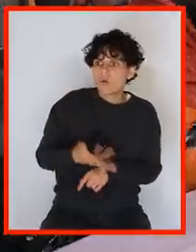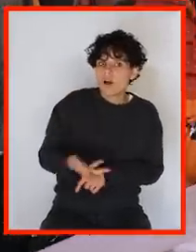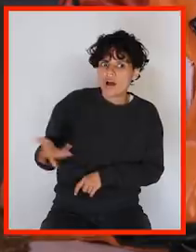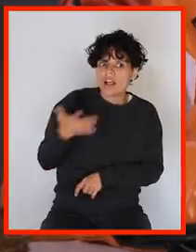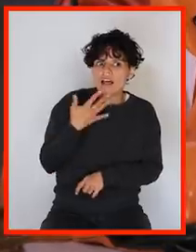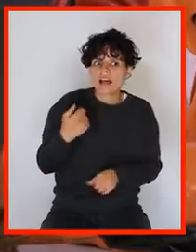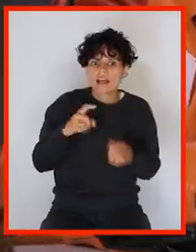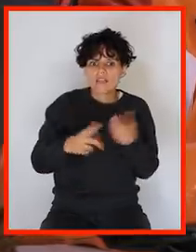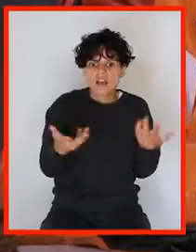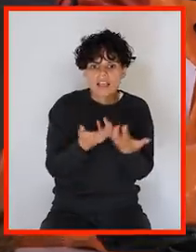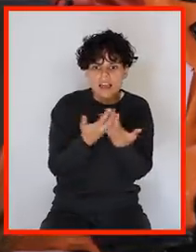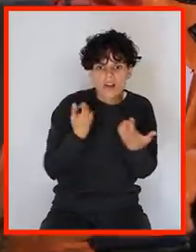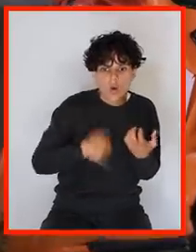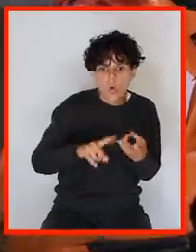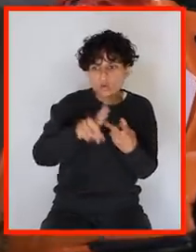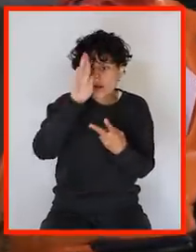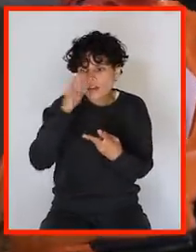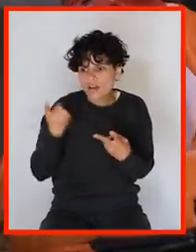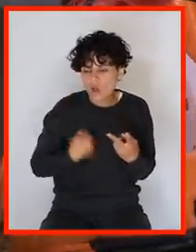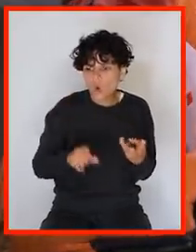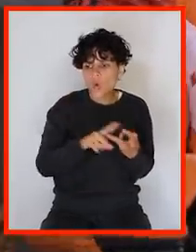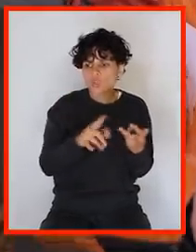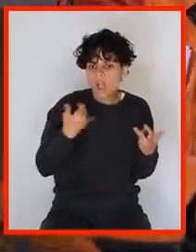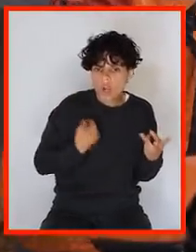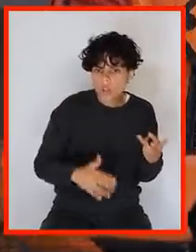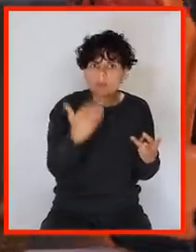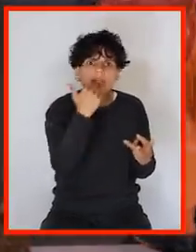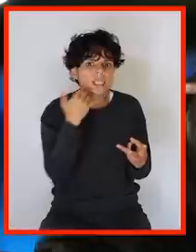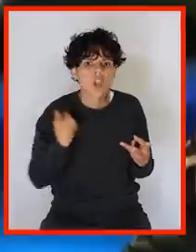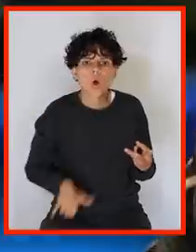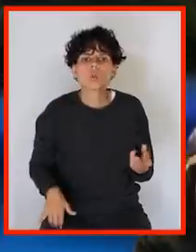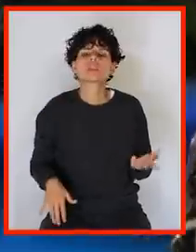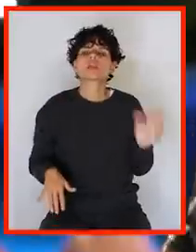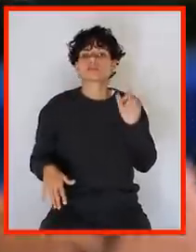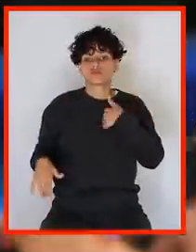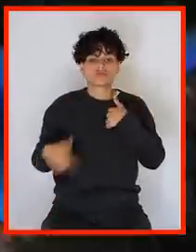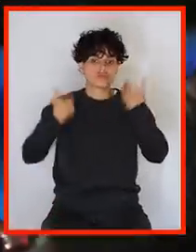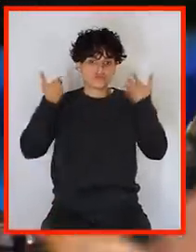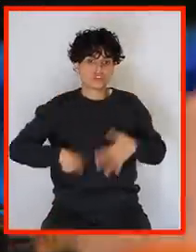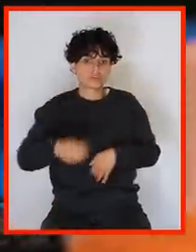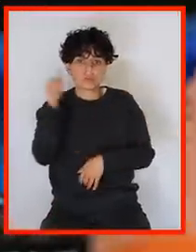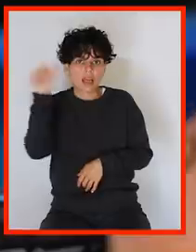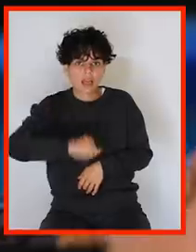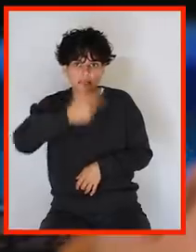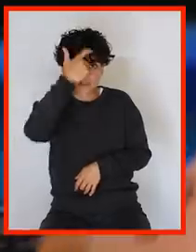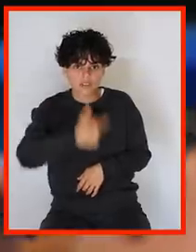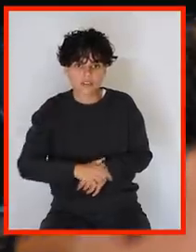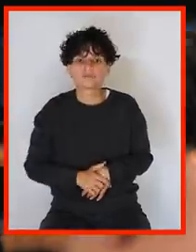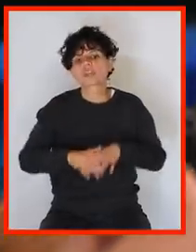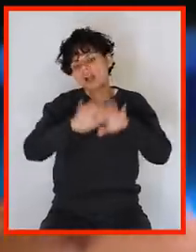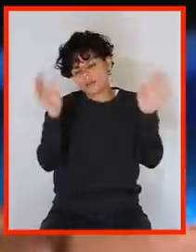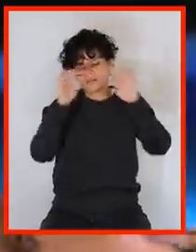Bueno, este weón. No le gustan los vegetarianos, le gustan los perros, gusta. Oye, no le gusta la pizza al culiado. Oye, sin mala gente. Ya, pues la